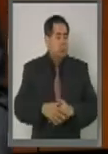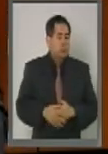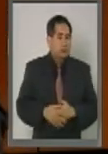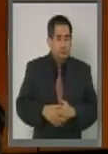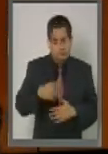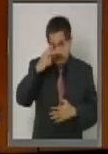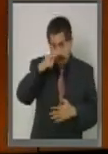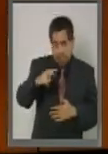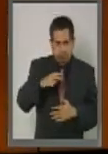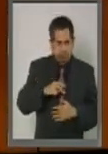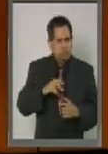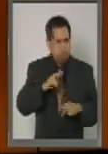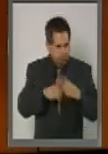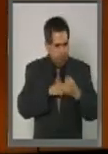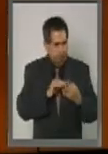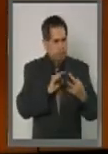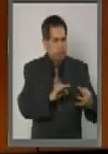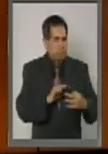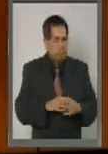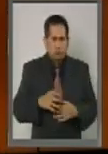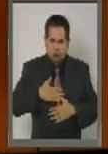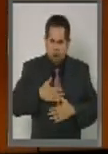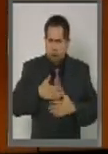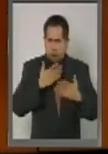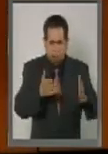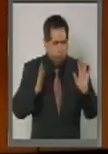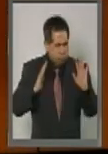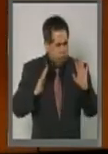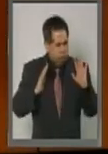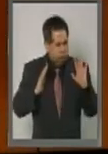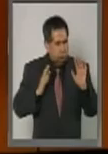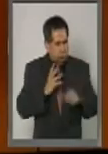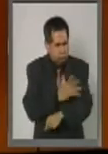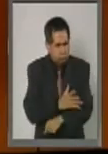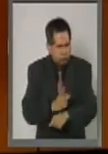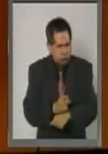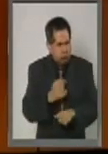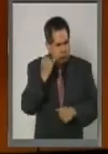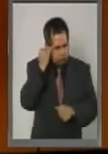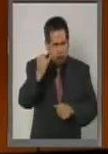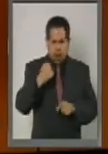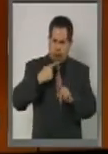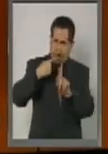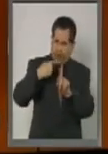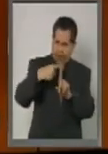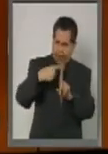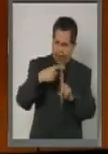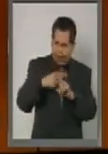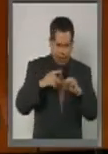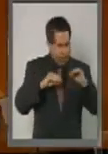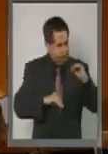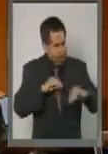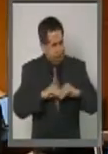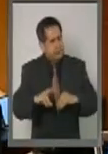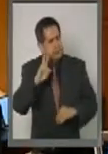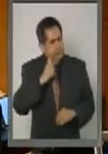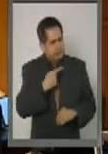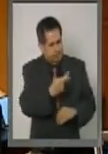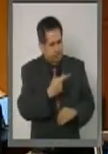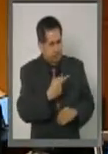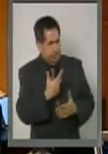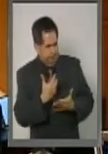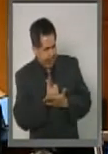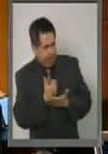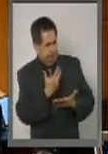este proceso de buena fe, con una actitud constructiva, buscando llegar a un acuerdo que sea ganar,